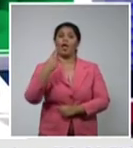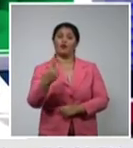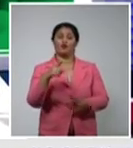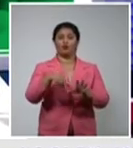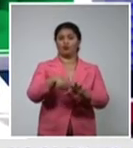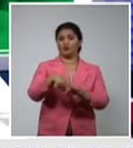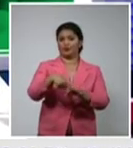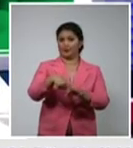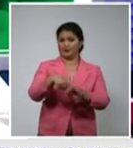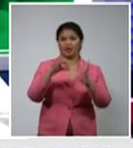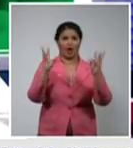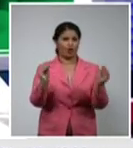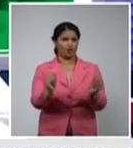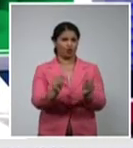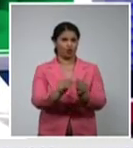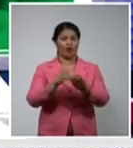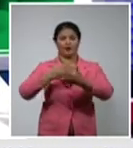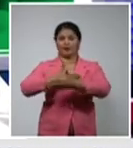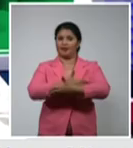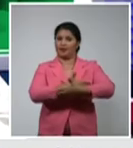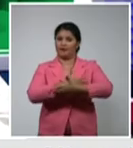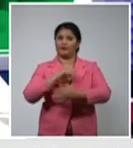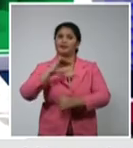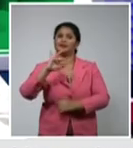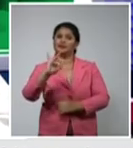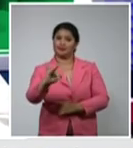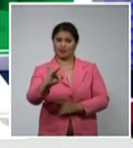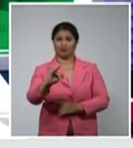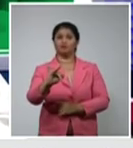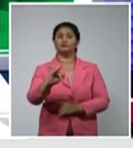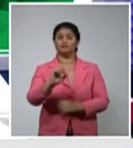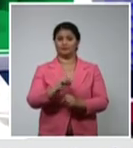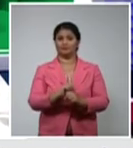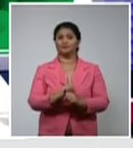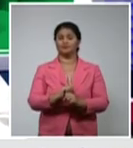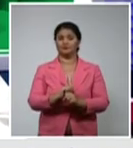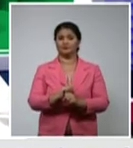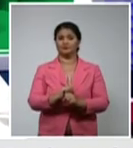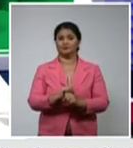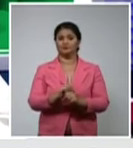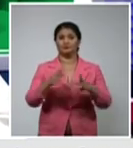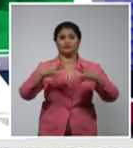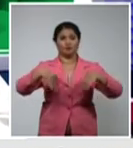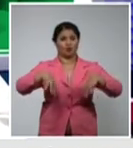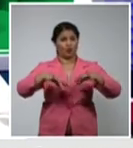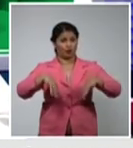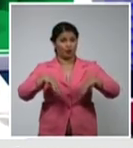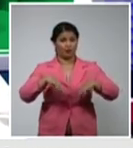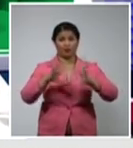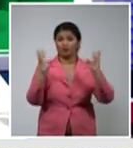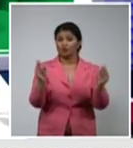especial Isla de la Juventud. Con este comportamiento ya se acumulan